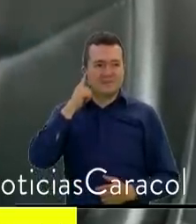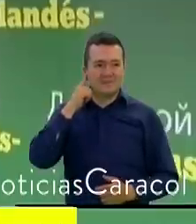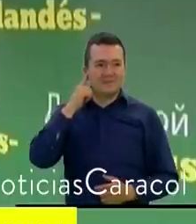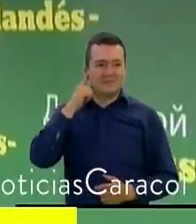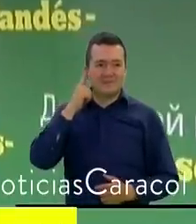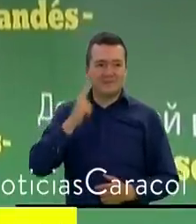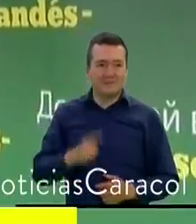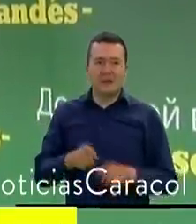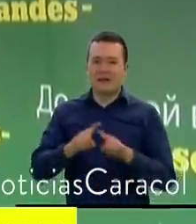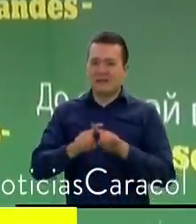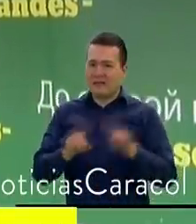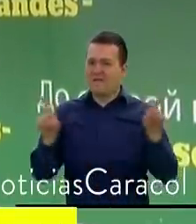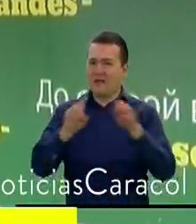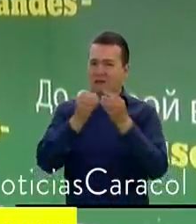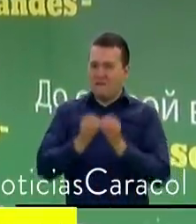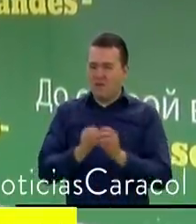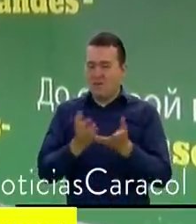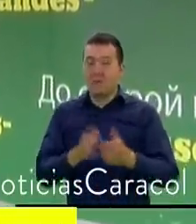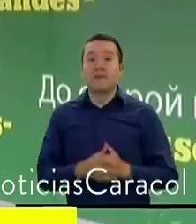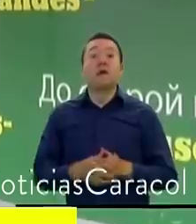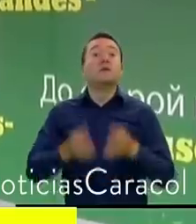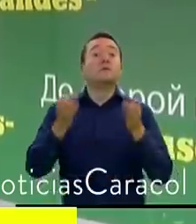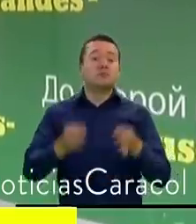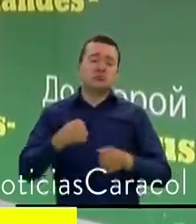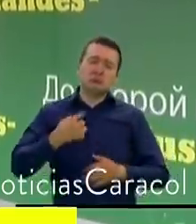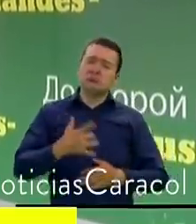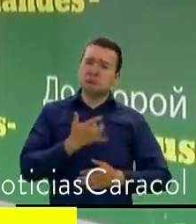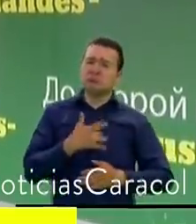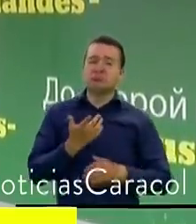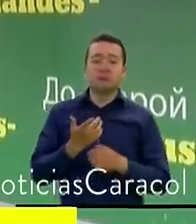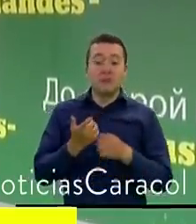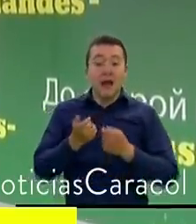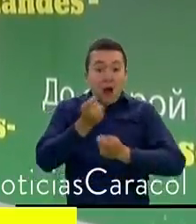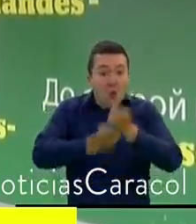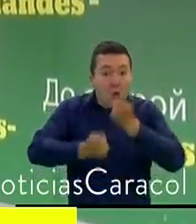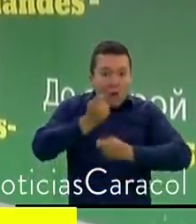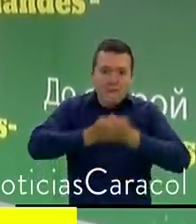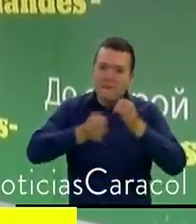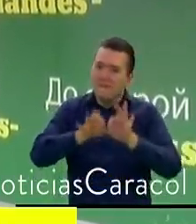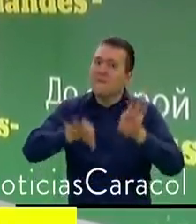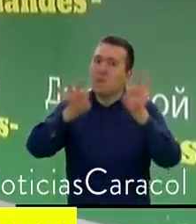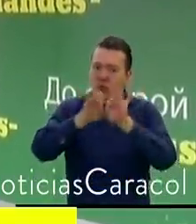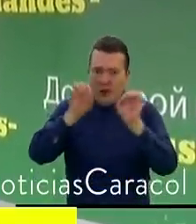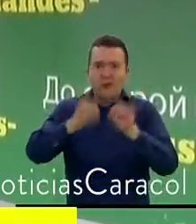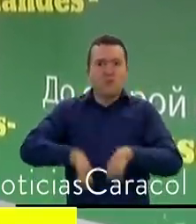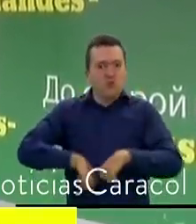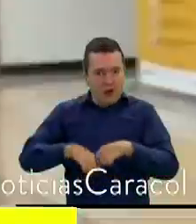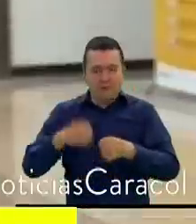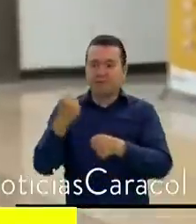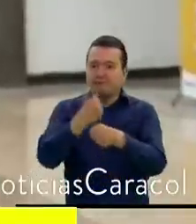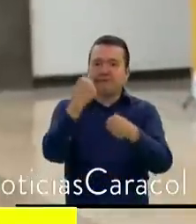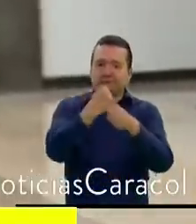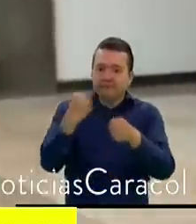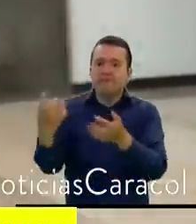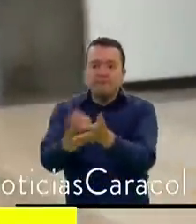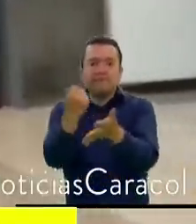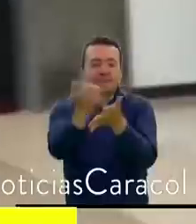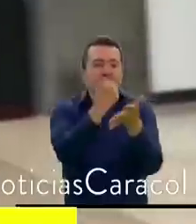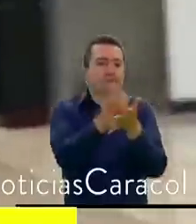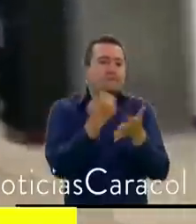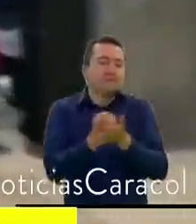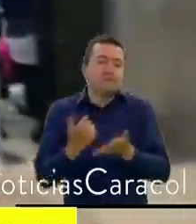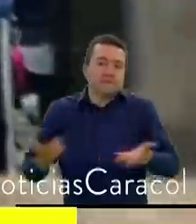así. Considero que la economía pues tiene que seguir circulando y es muy importante pues que lo activen para que